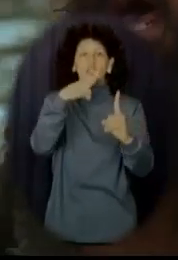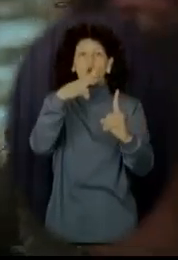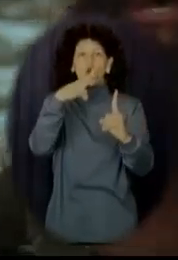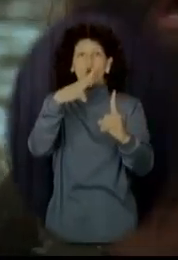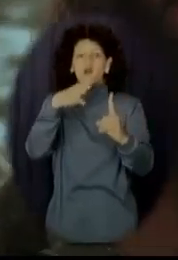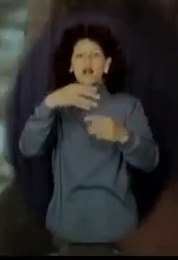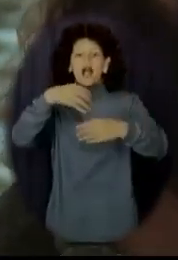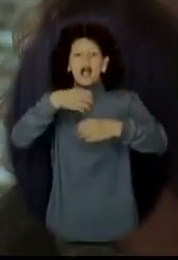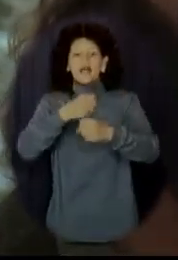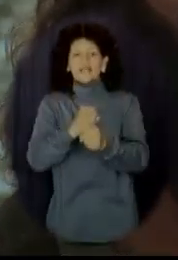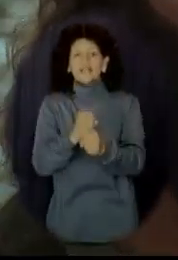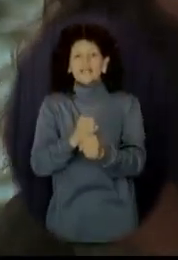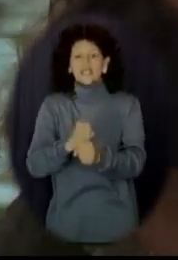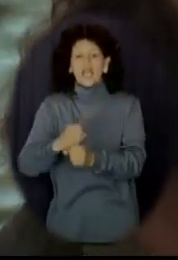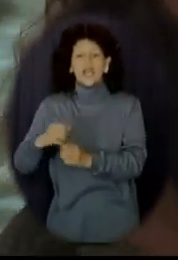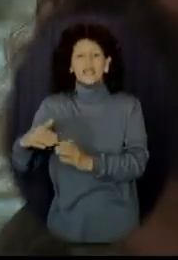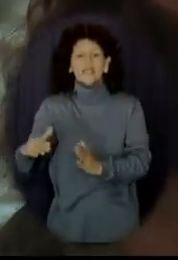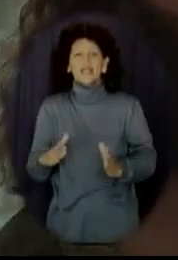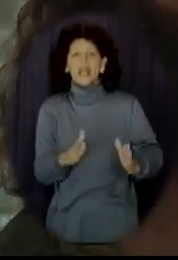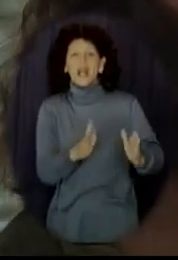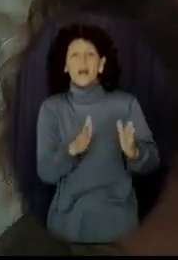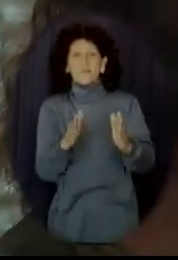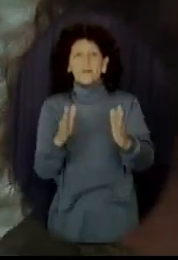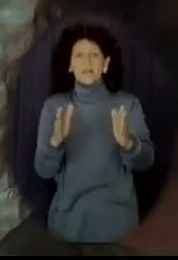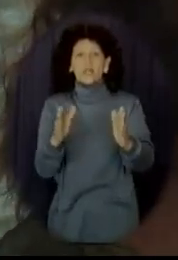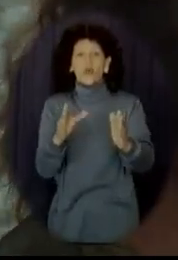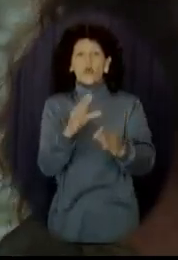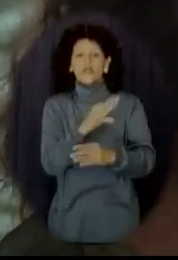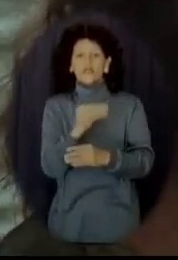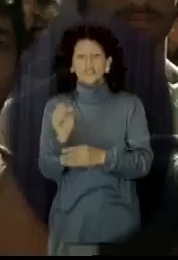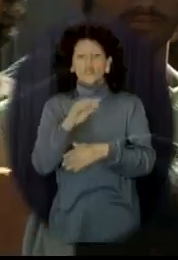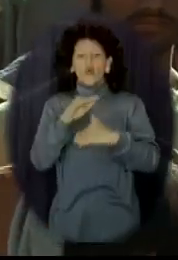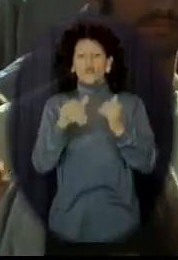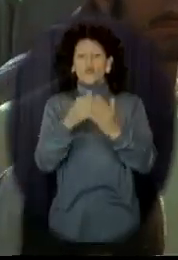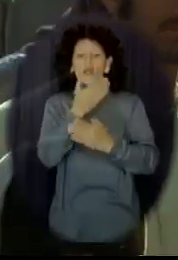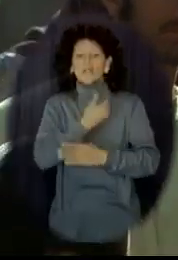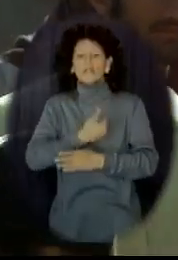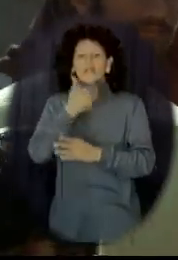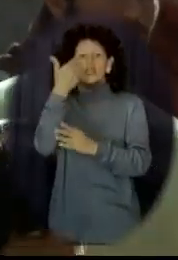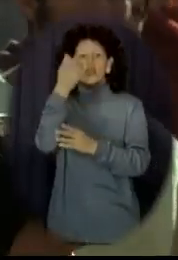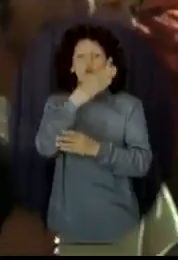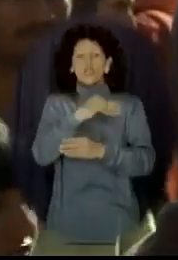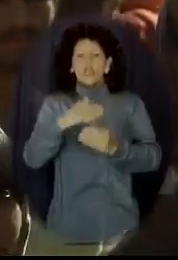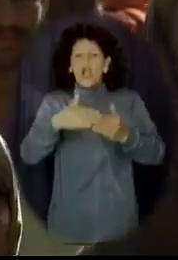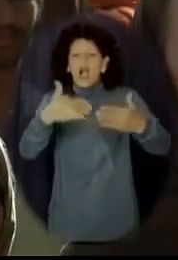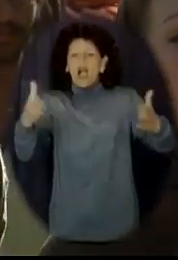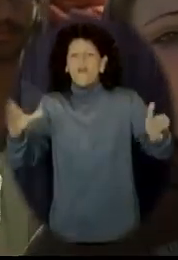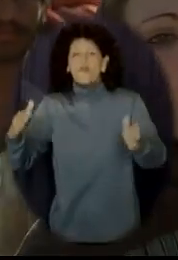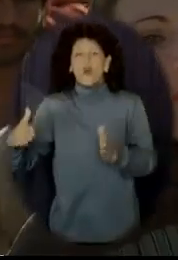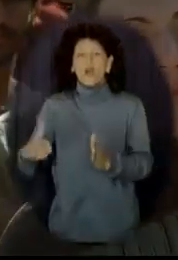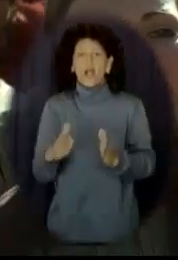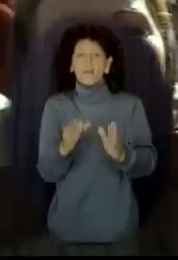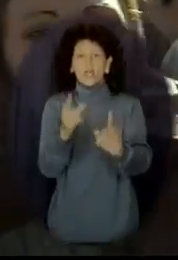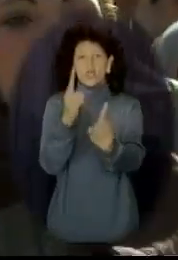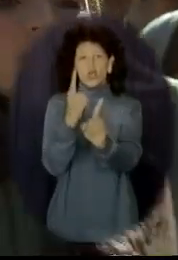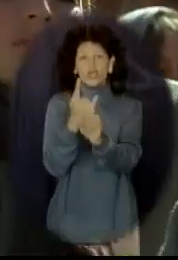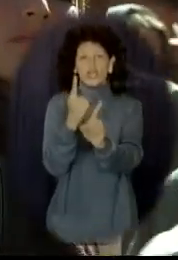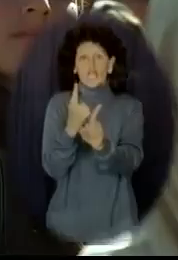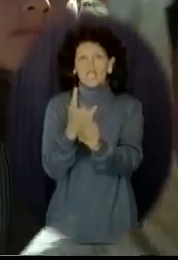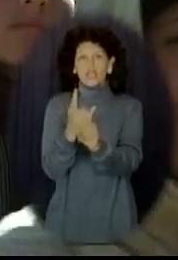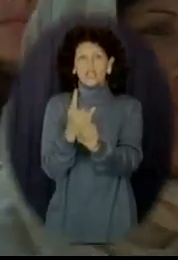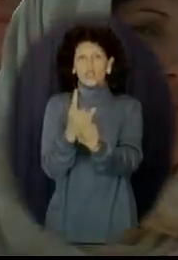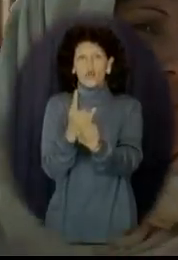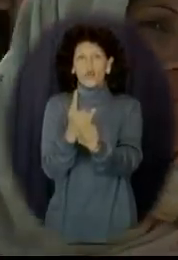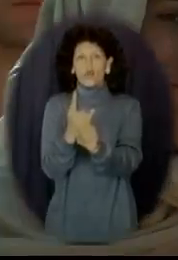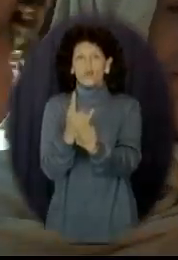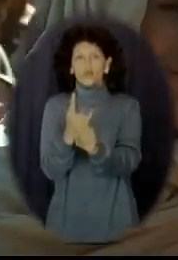el desierto! ¡Preparen el camino del Señor! ¡Ábranle